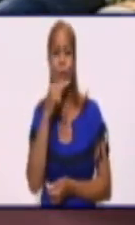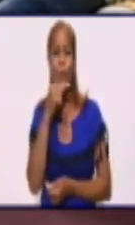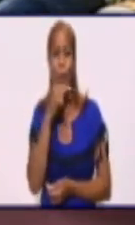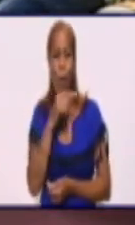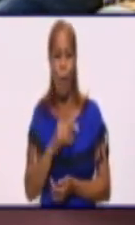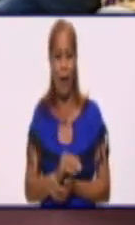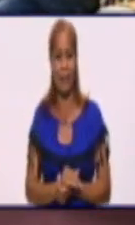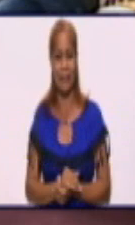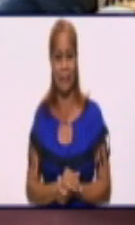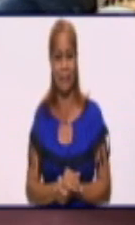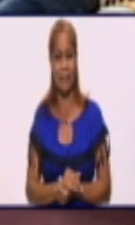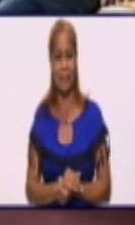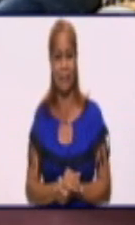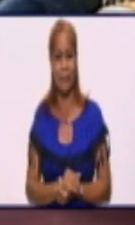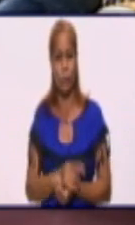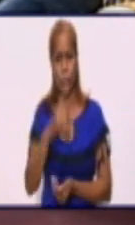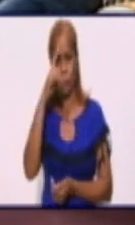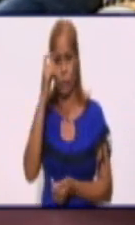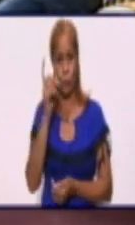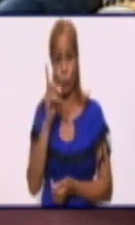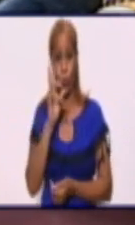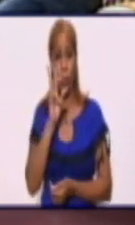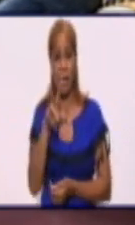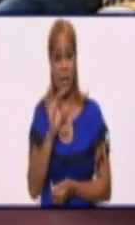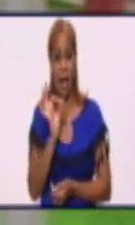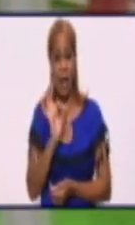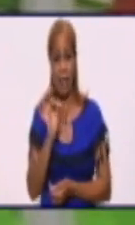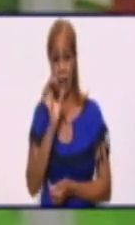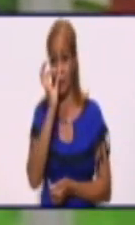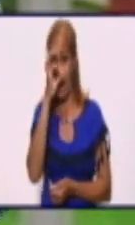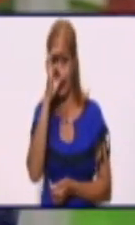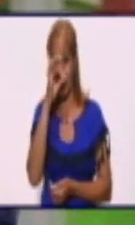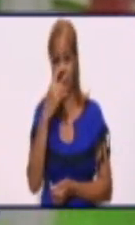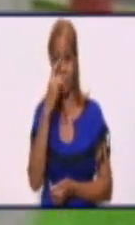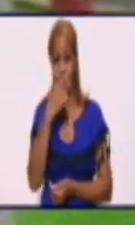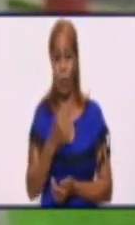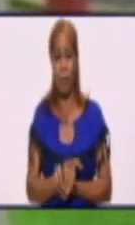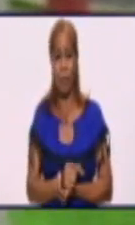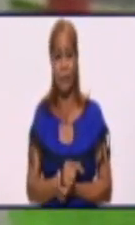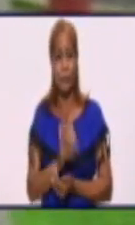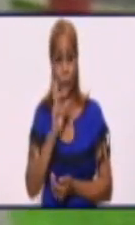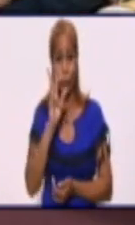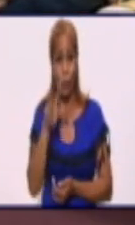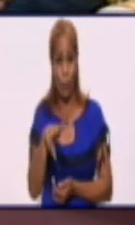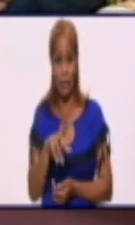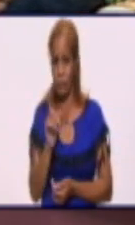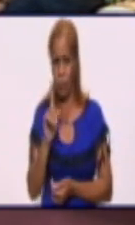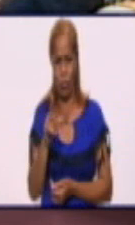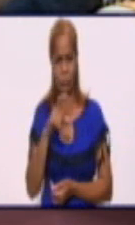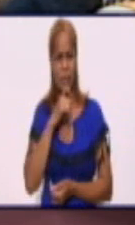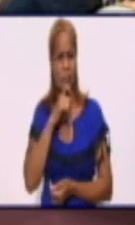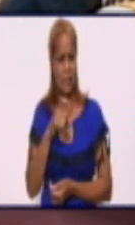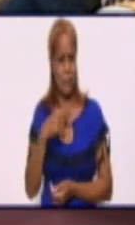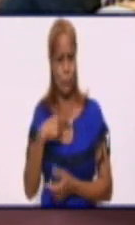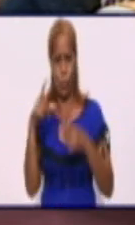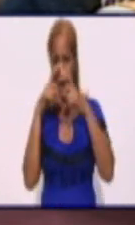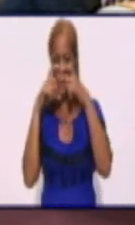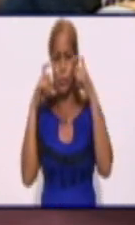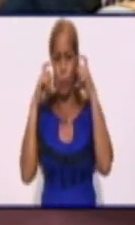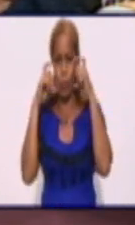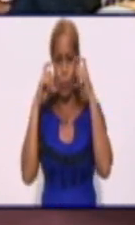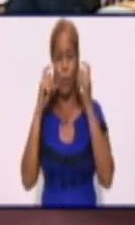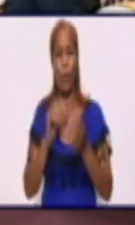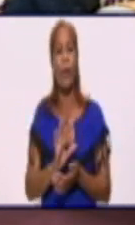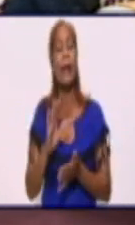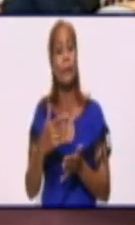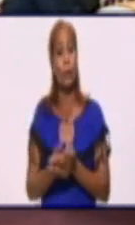nariz roja? Yo traigo nasobuco. Ya, mis lady, usted no se la ve. Mira, por debajo. Bueno, yo te propongo, Arturito, y a